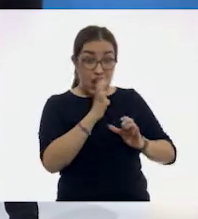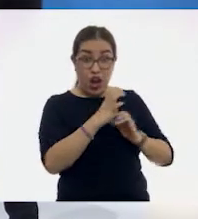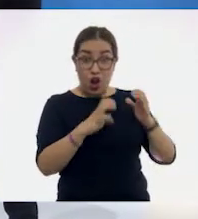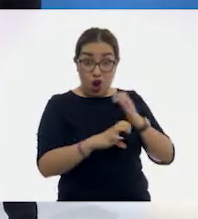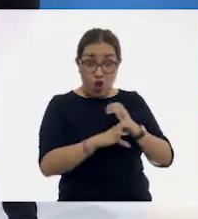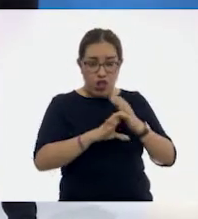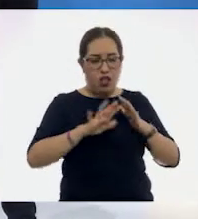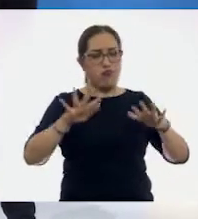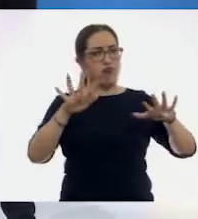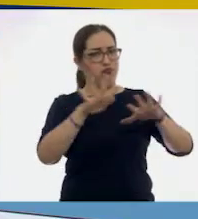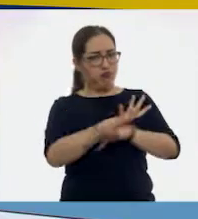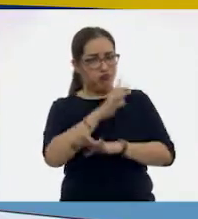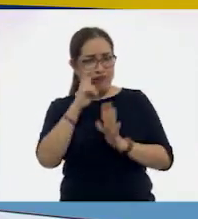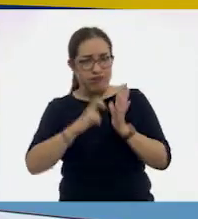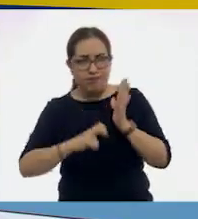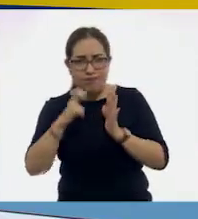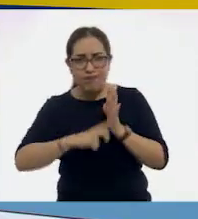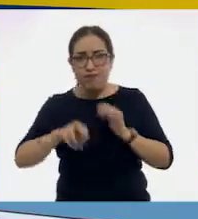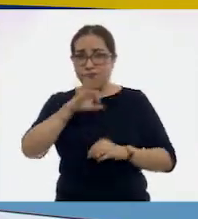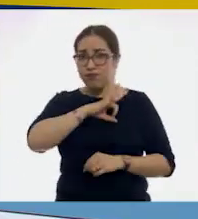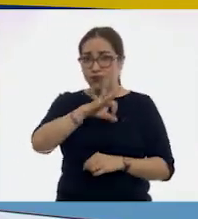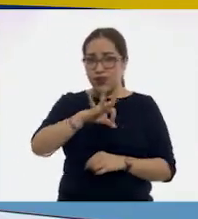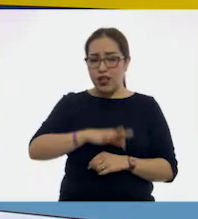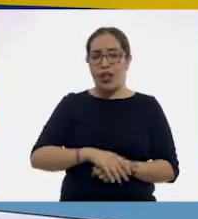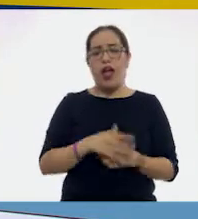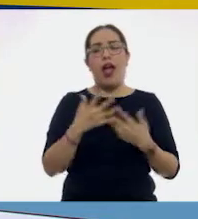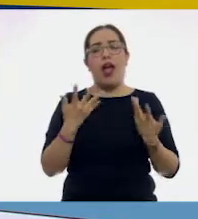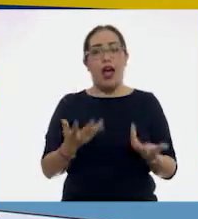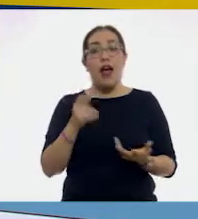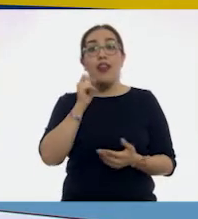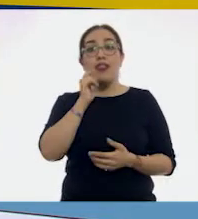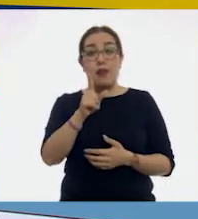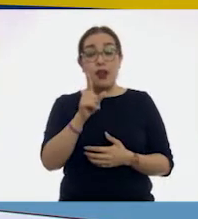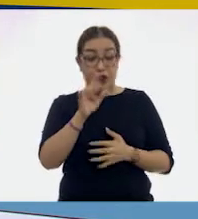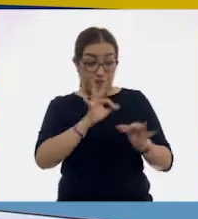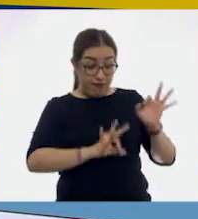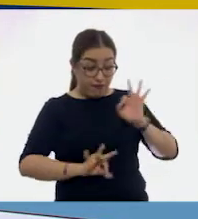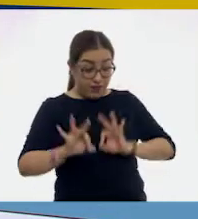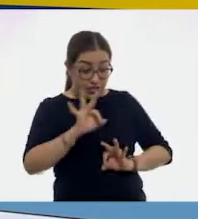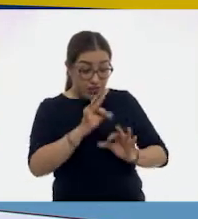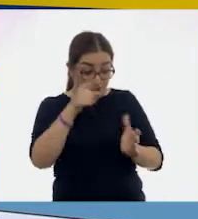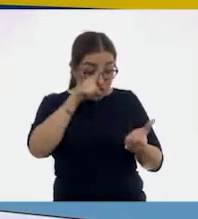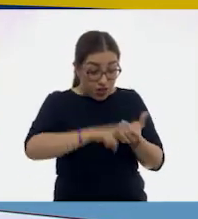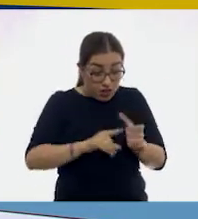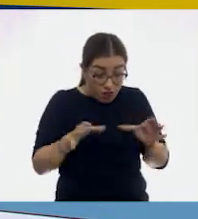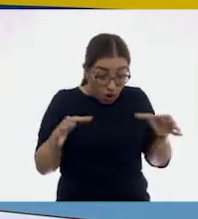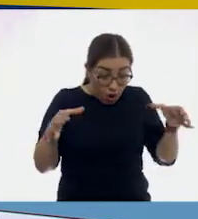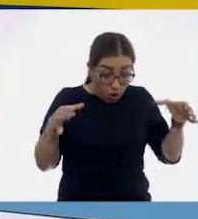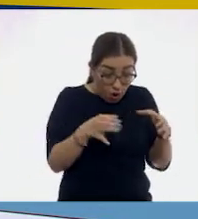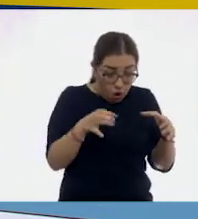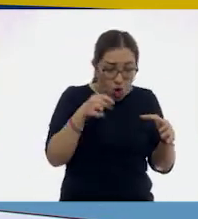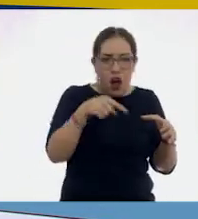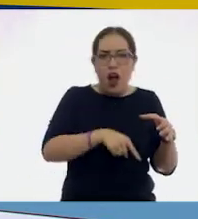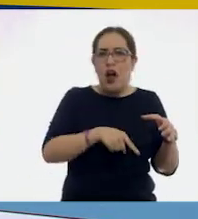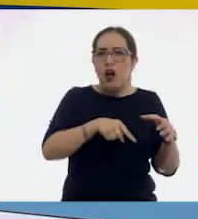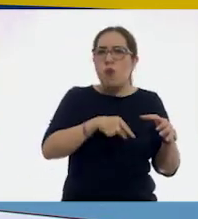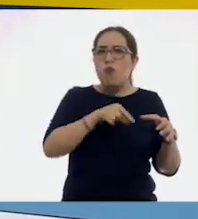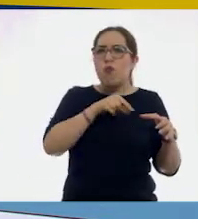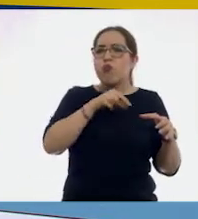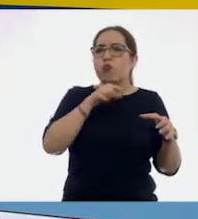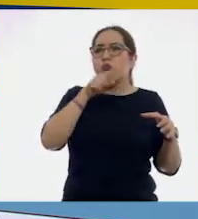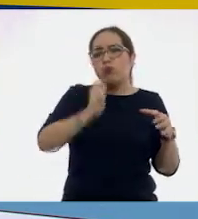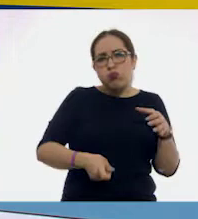del ecosistema. Y bueno, al mismo tiempo, los factores físicos del ecosistema pueden determinar las especies